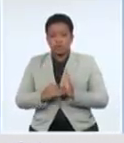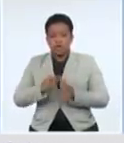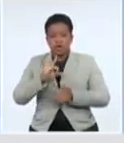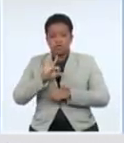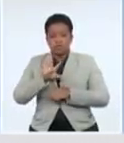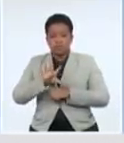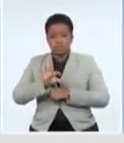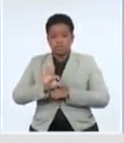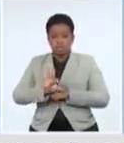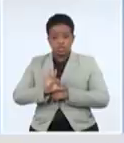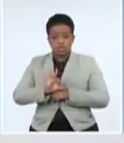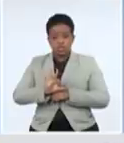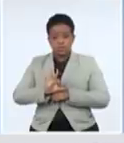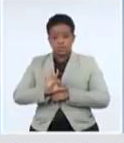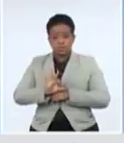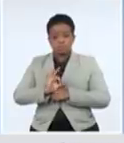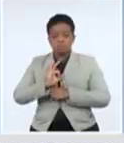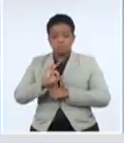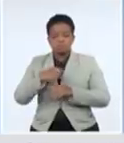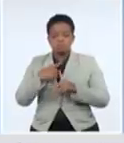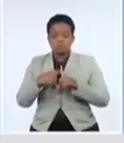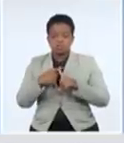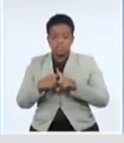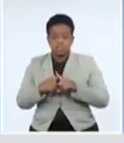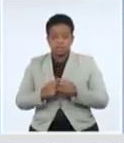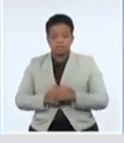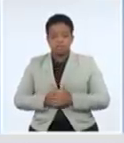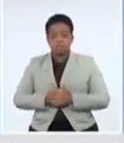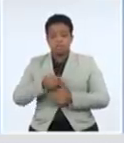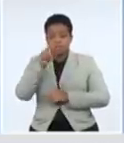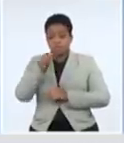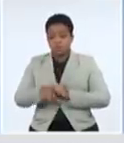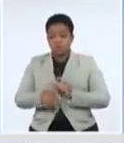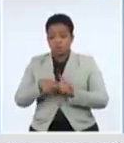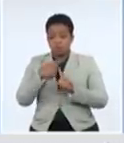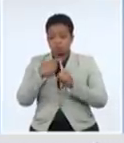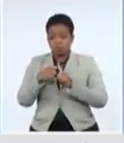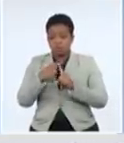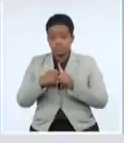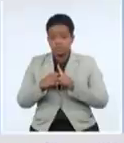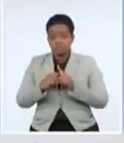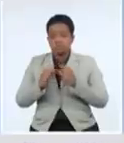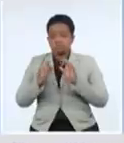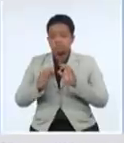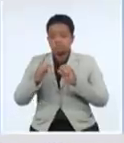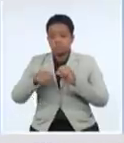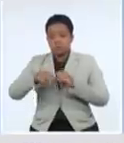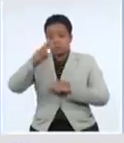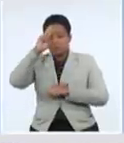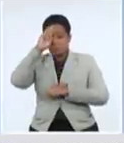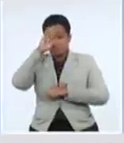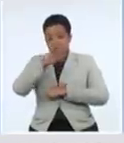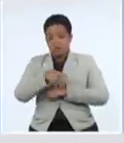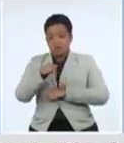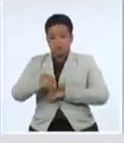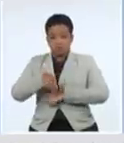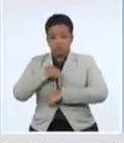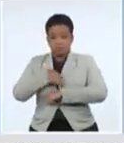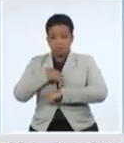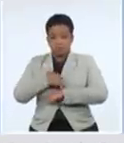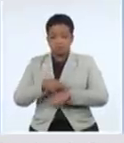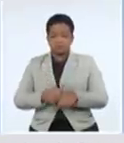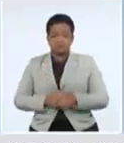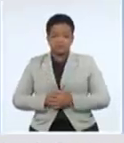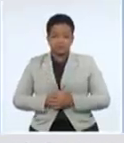4.848 activos, casos positivos que se encuentran ingresados en estos momentos.